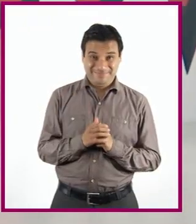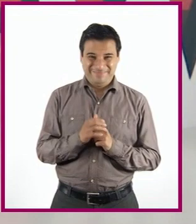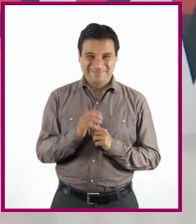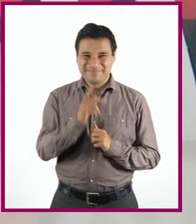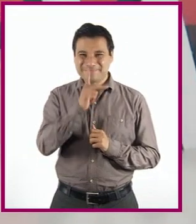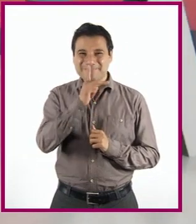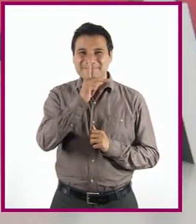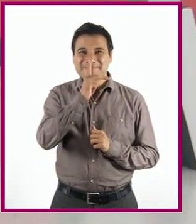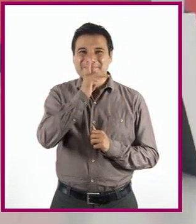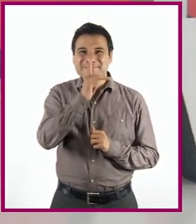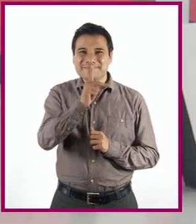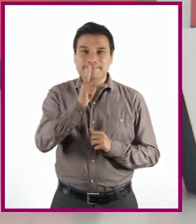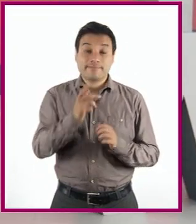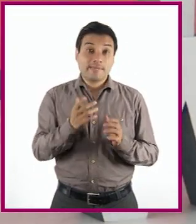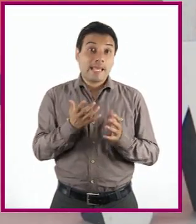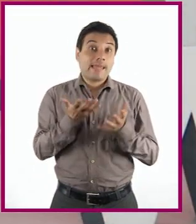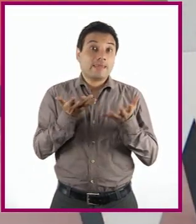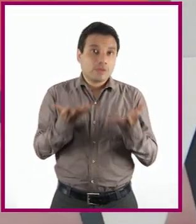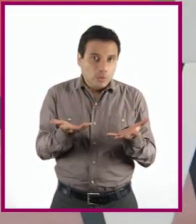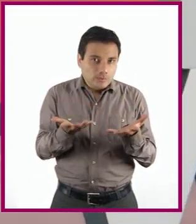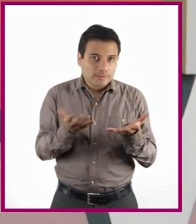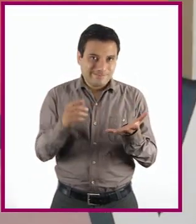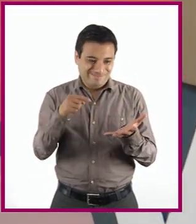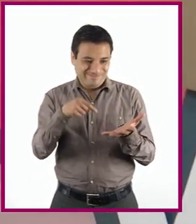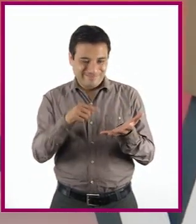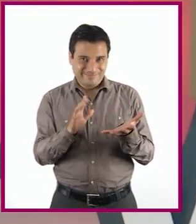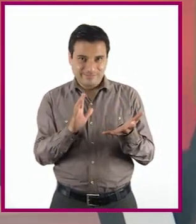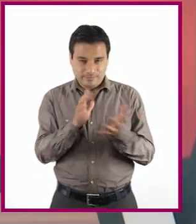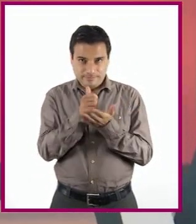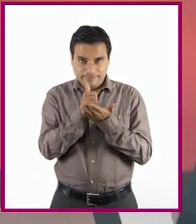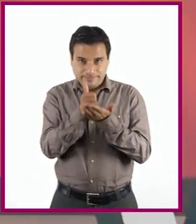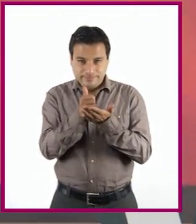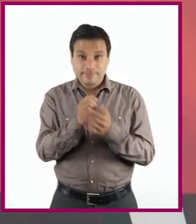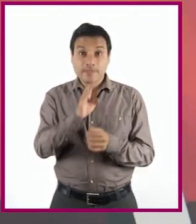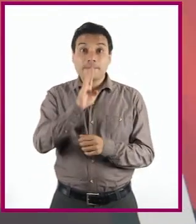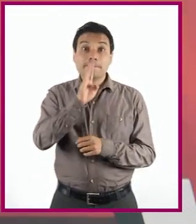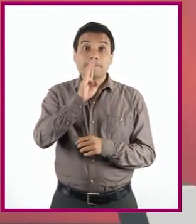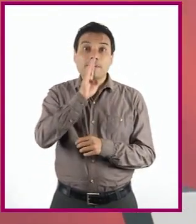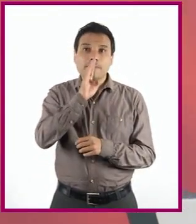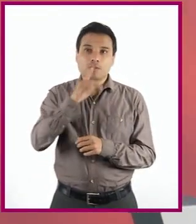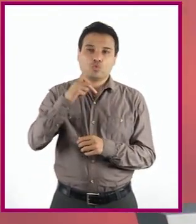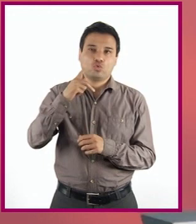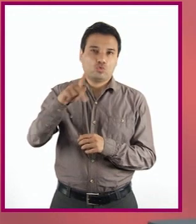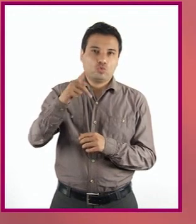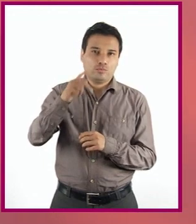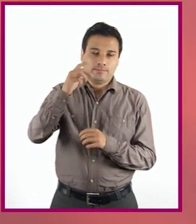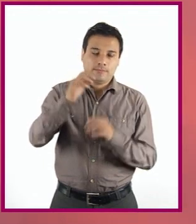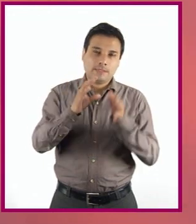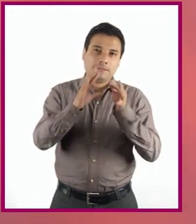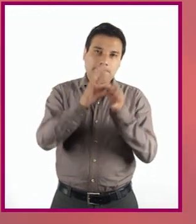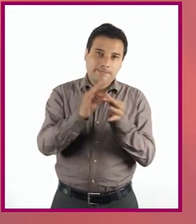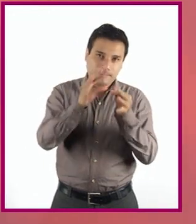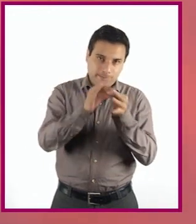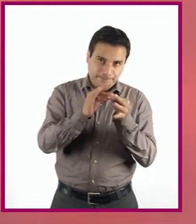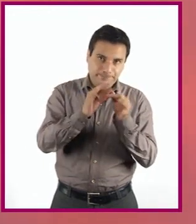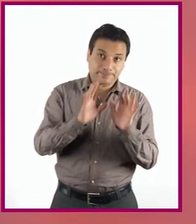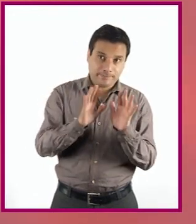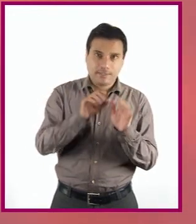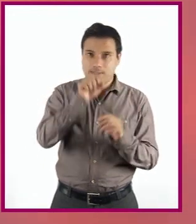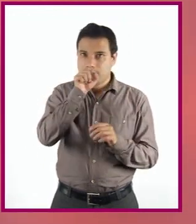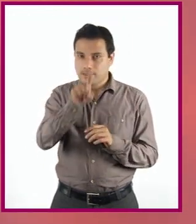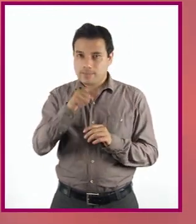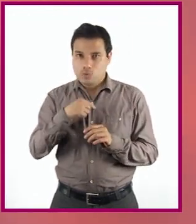entonces permite al autor jerarquizar entre las ideas de su madre y sus propias remembranzas. El autor usa la